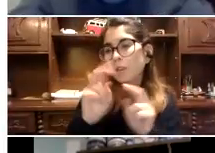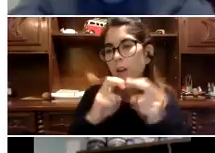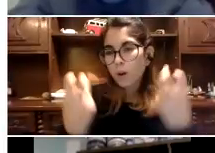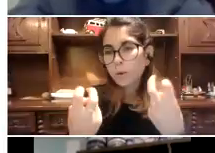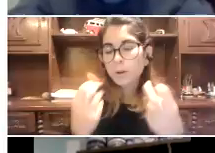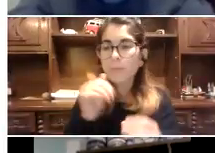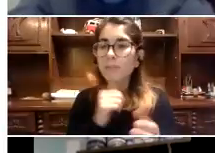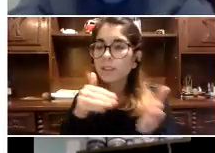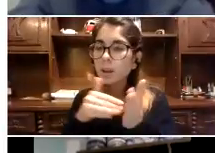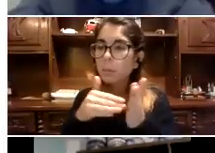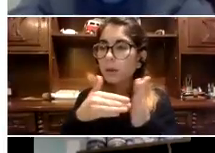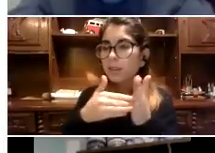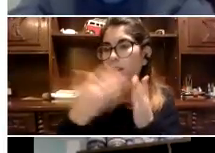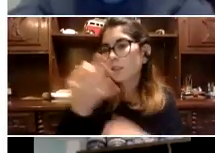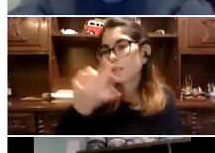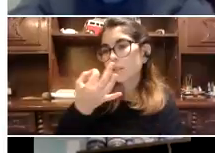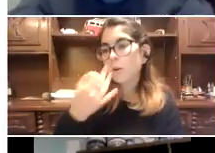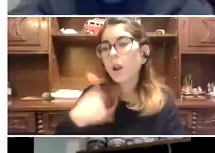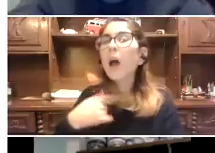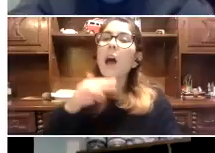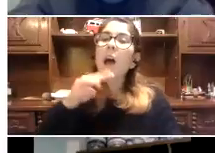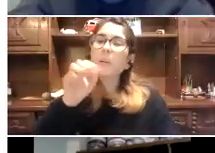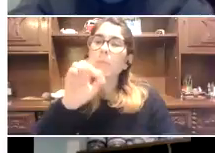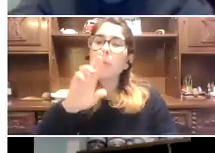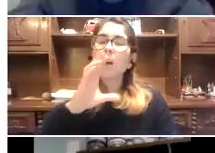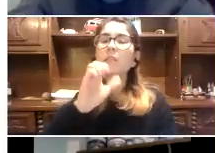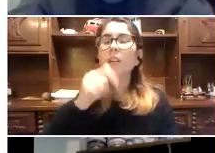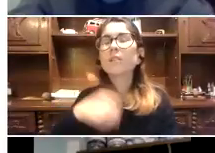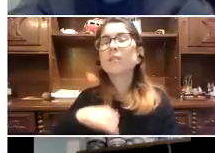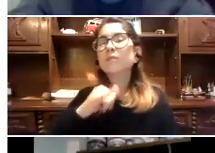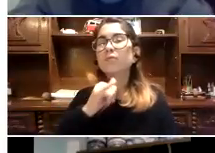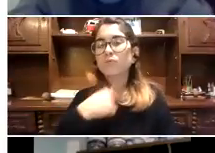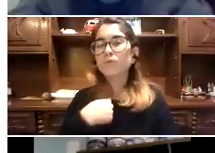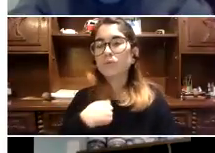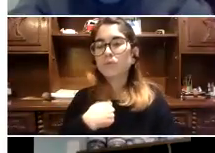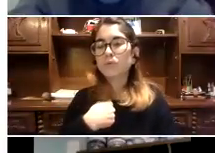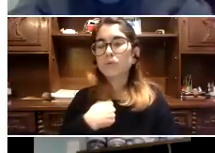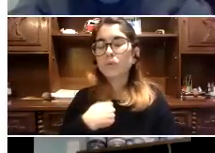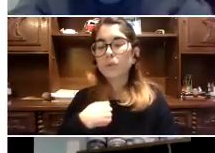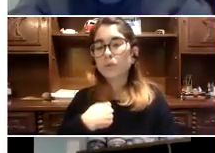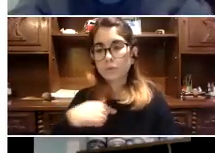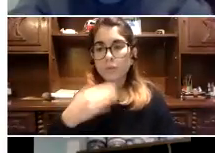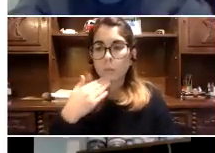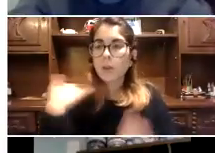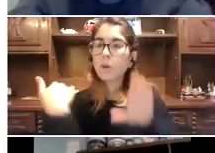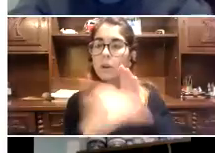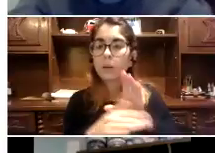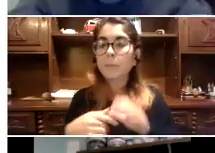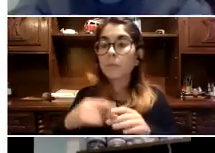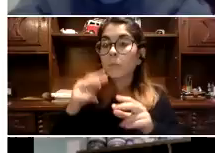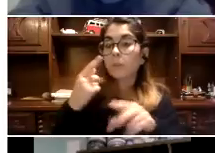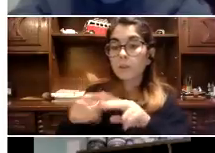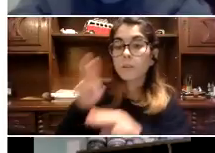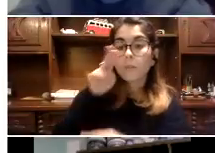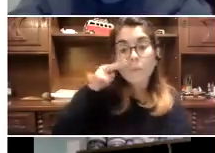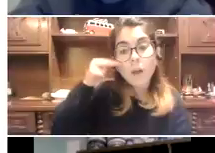sí, yo la envié por el correo. Eso. Profesor, mire, habla con Violet. Sí. Yo